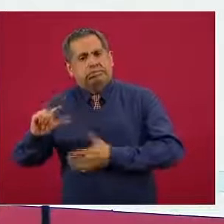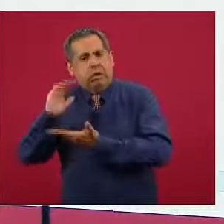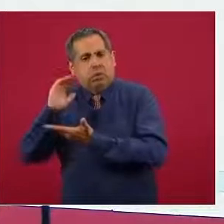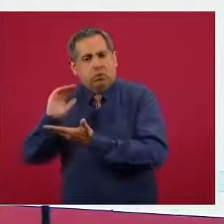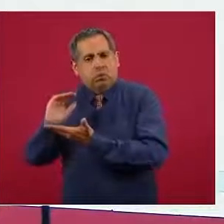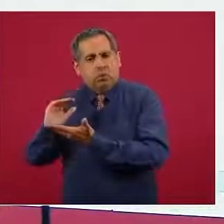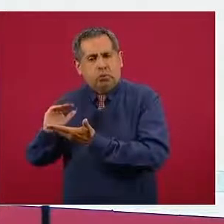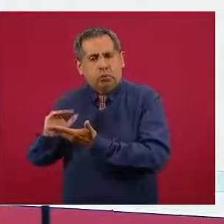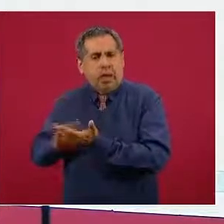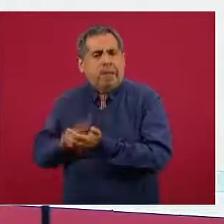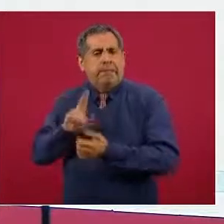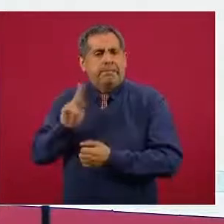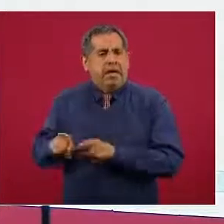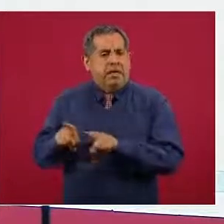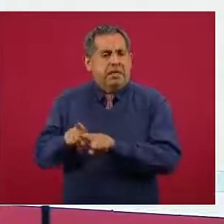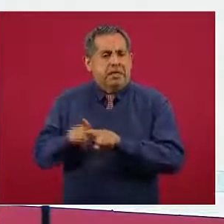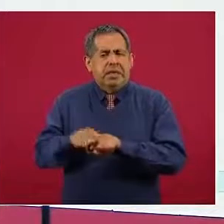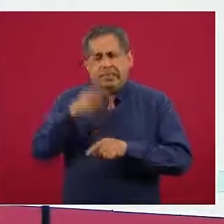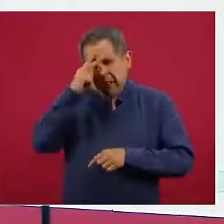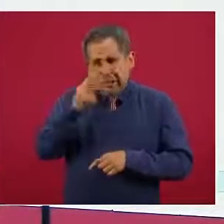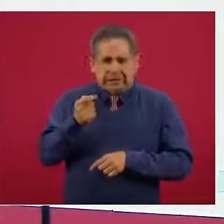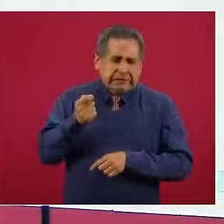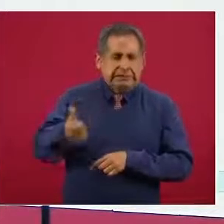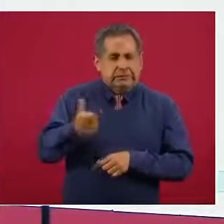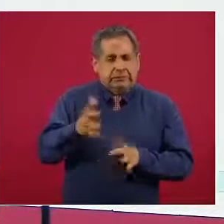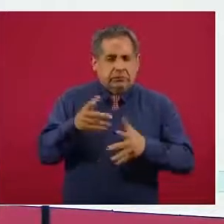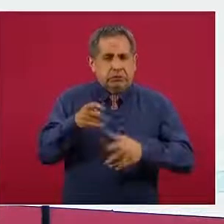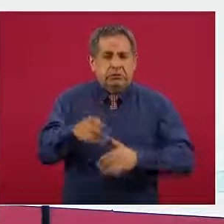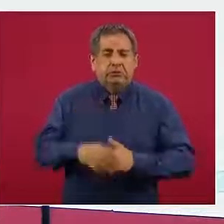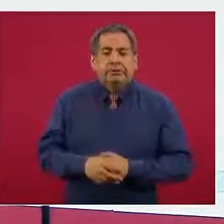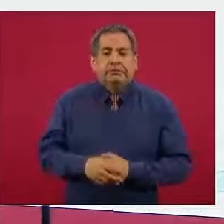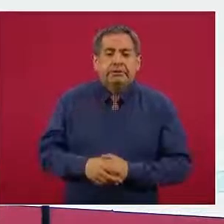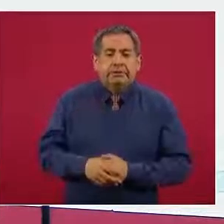Está parecido al calendario epidémico de México.